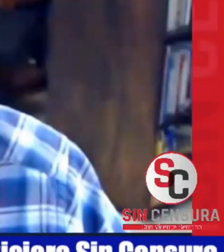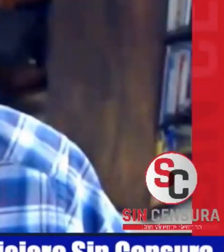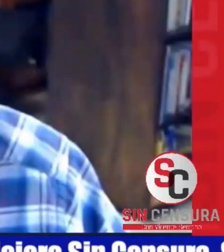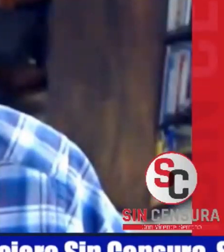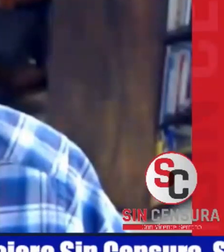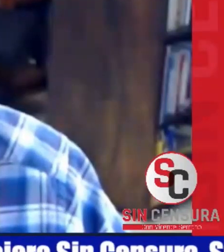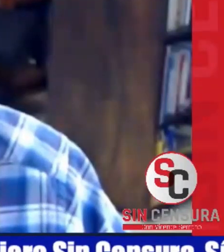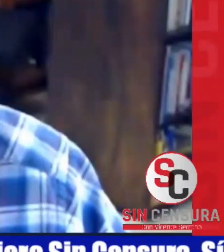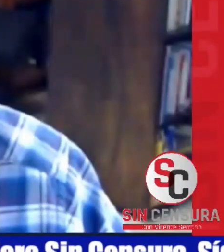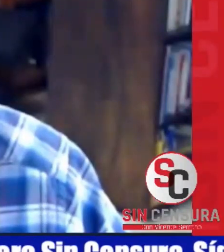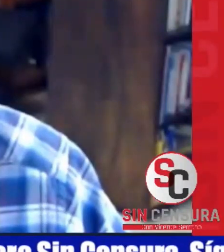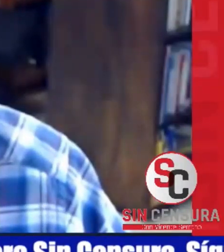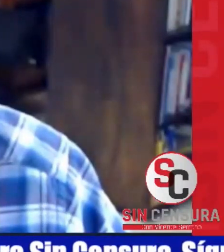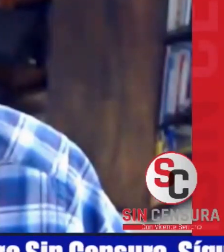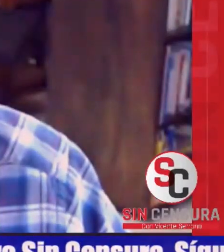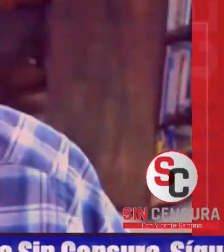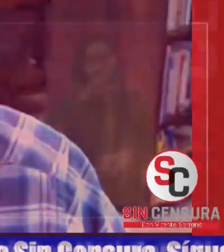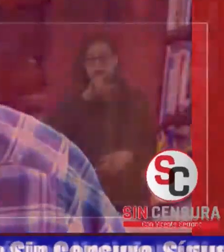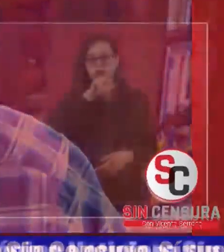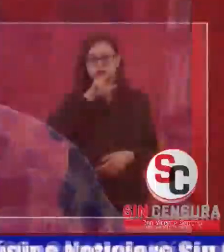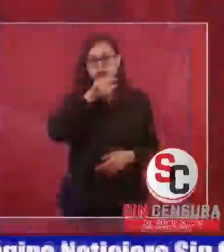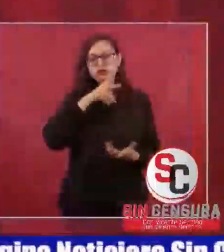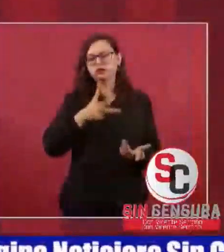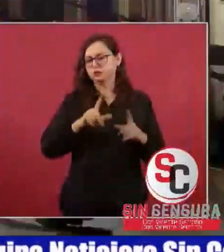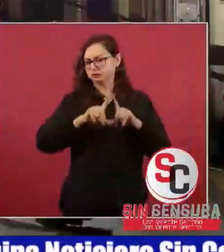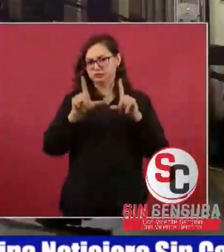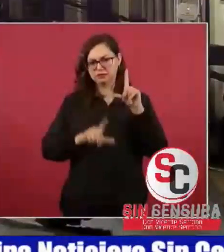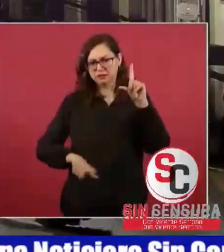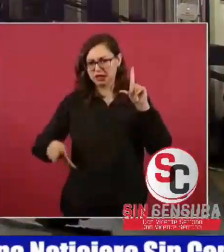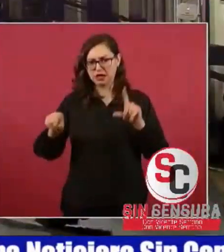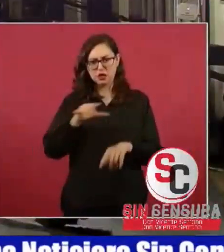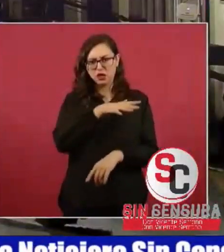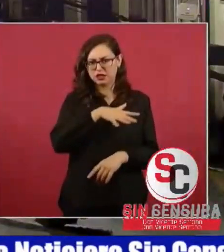Manuel que iba a ser un representante de México